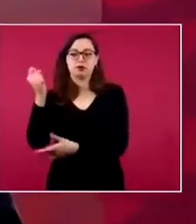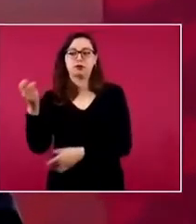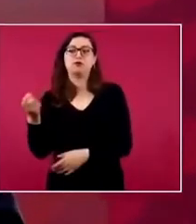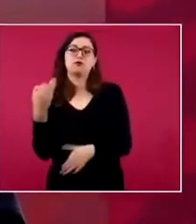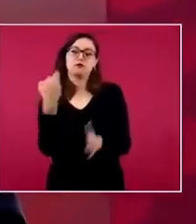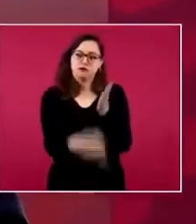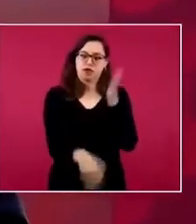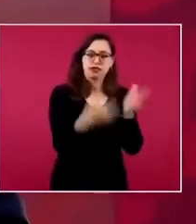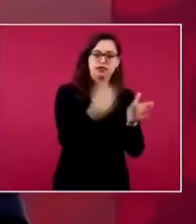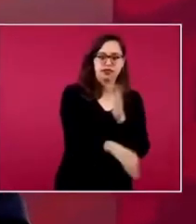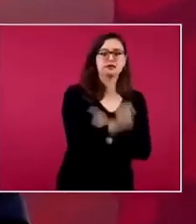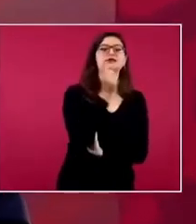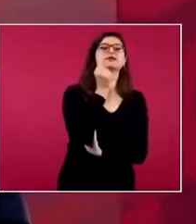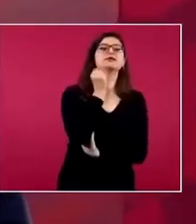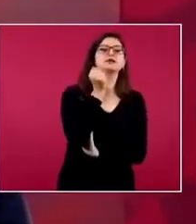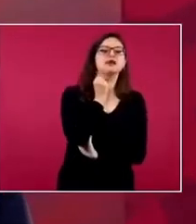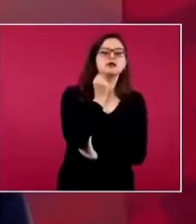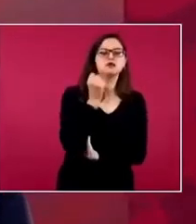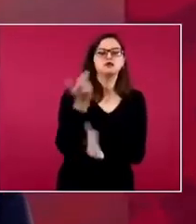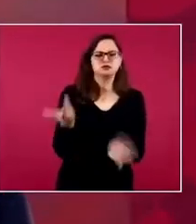tiempo,